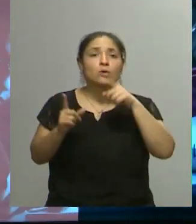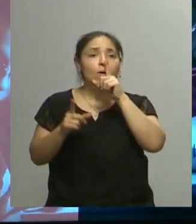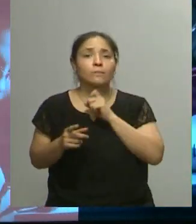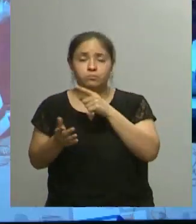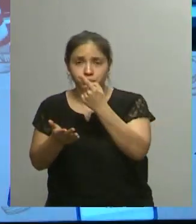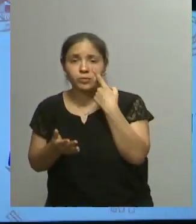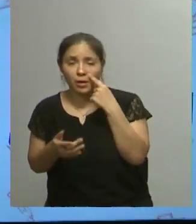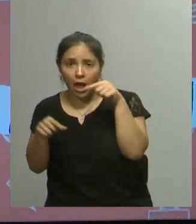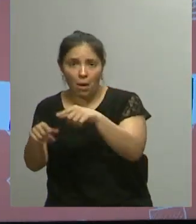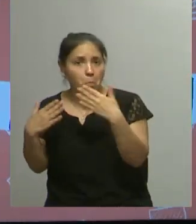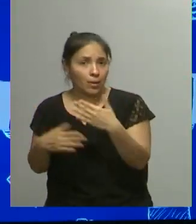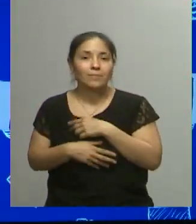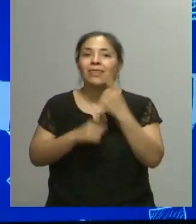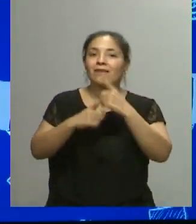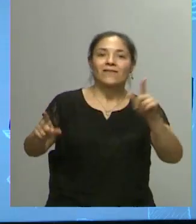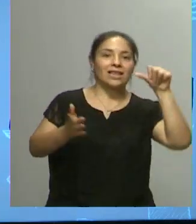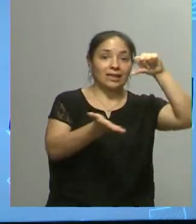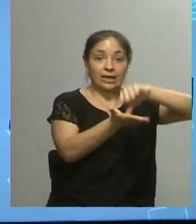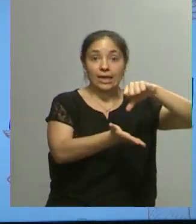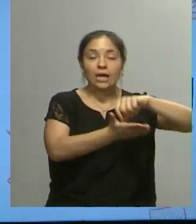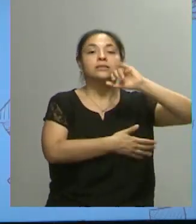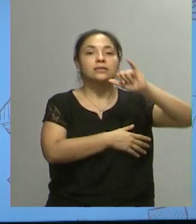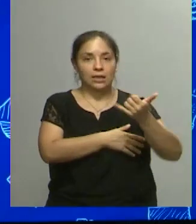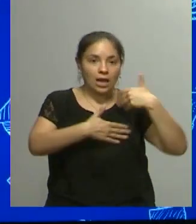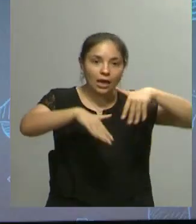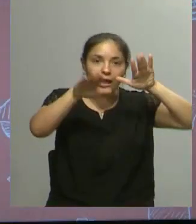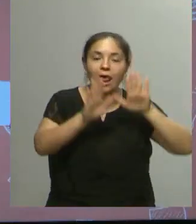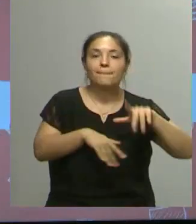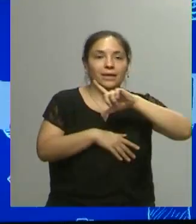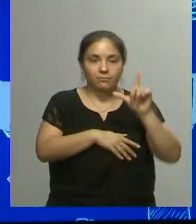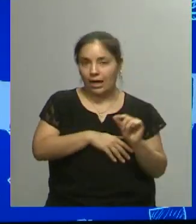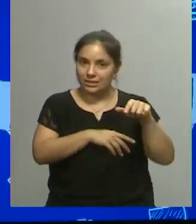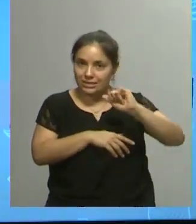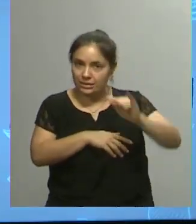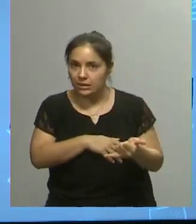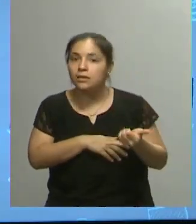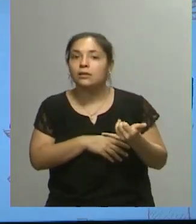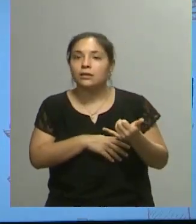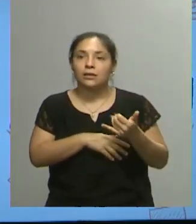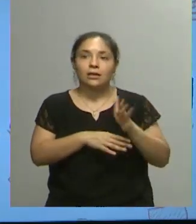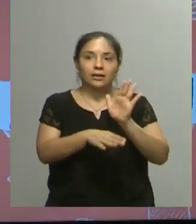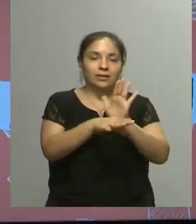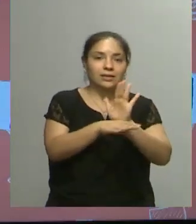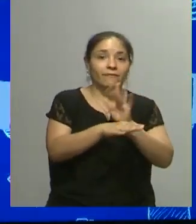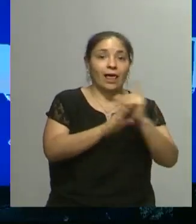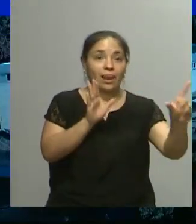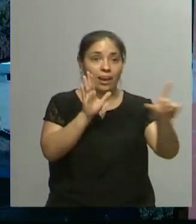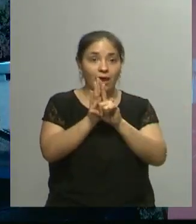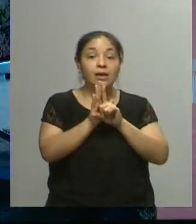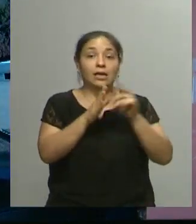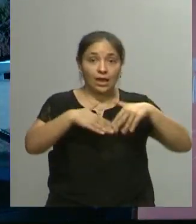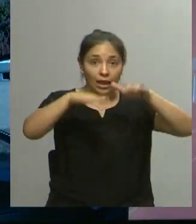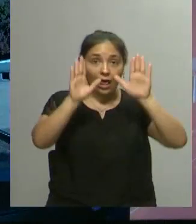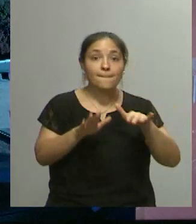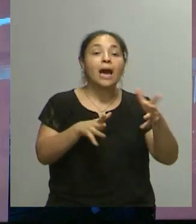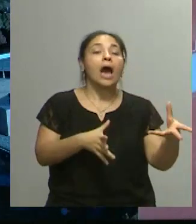En cambio, en Irán sí es una república islámica. Significa que la Sharia, que es la ley islámica, forma parte de